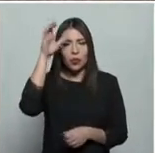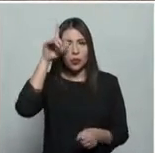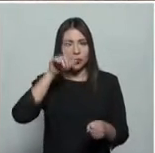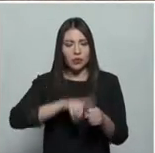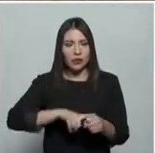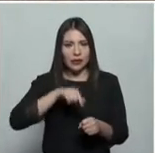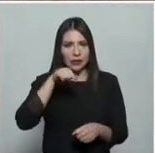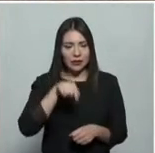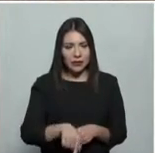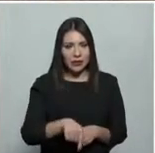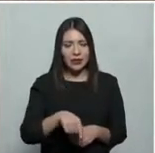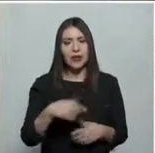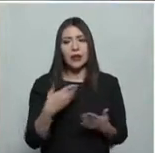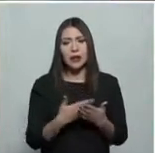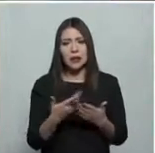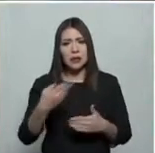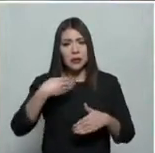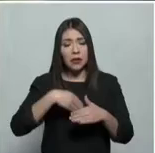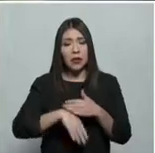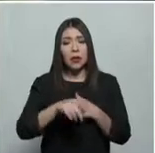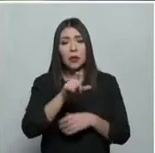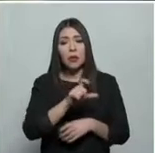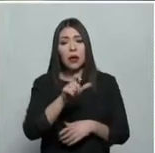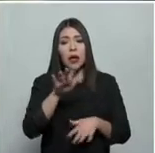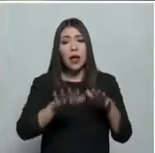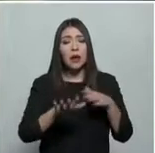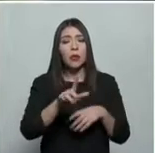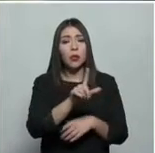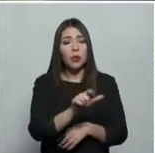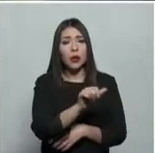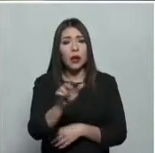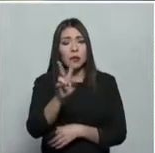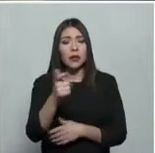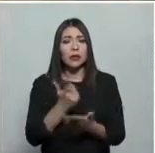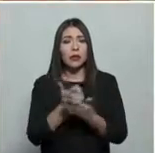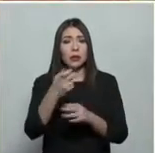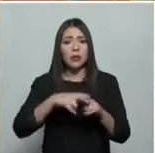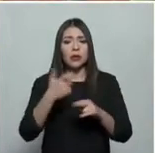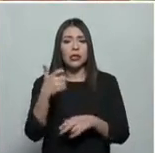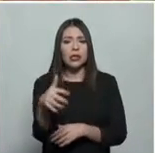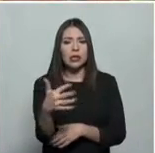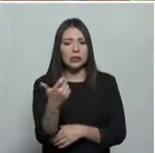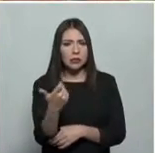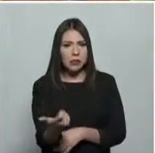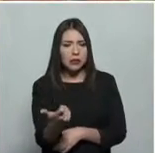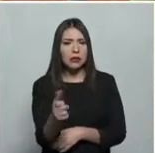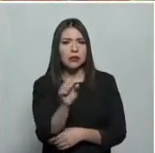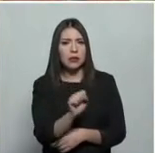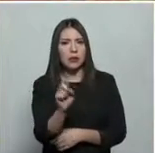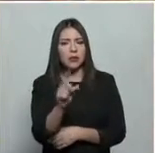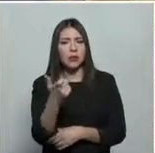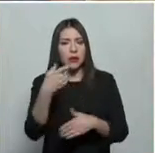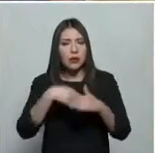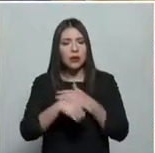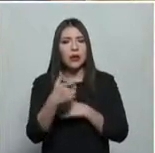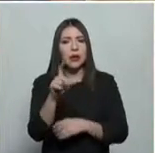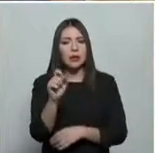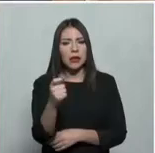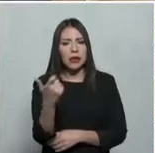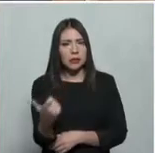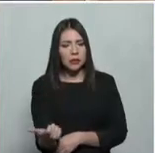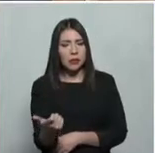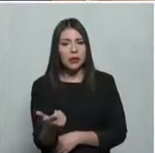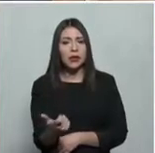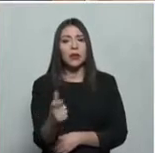semana, el boleto cuesta 15 pesos, son poquitos, 15 pesos. Los fines de semana, 20 pesos. Entre semana abrimos de 11